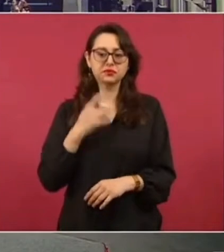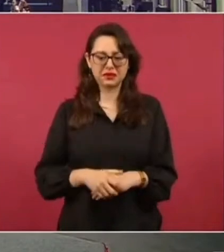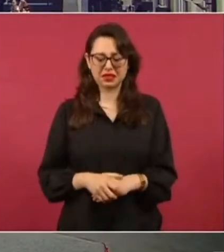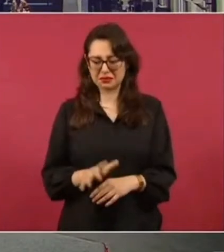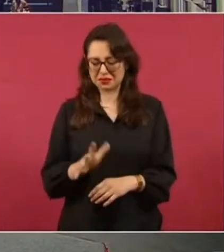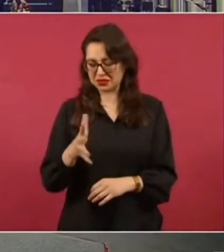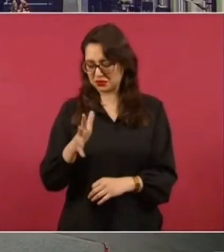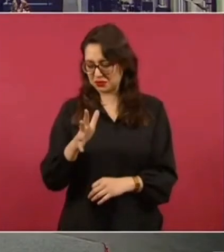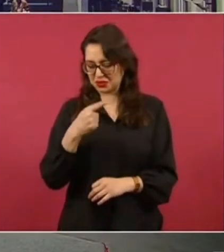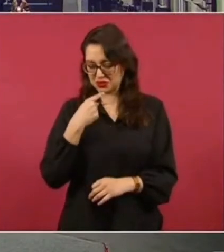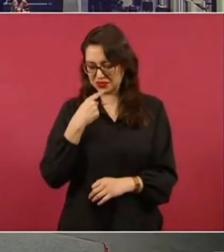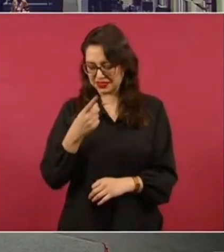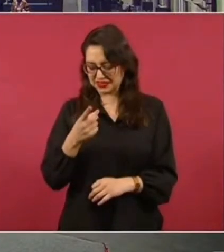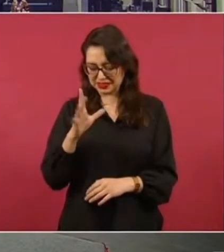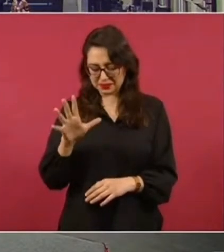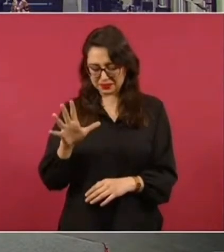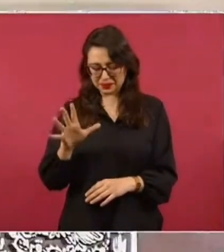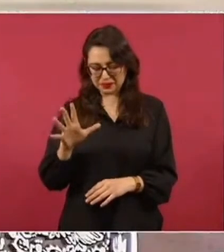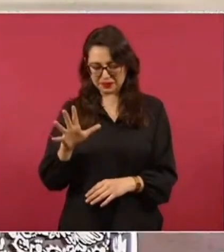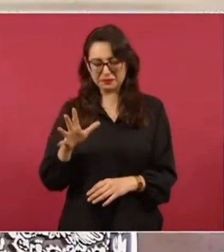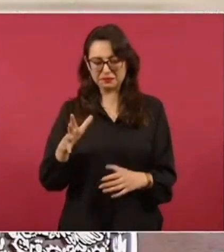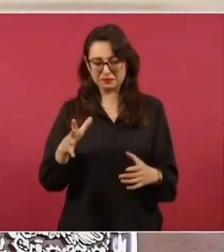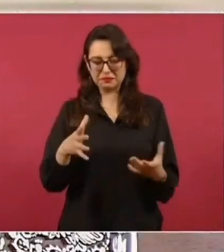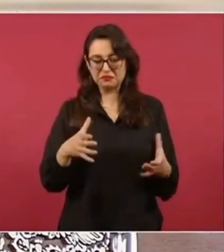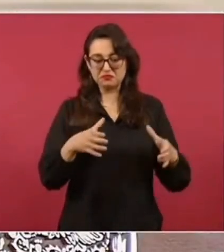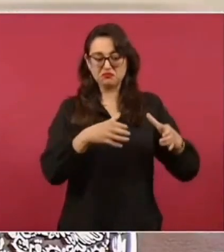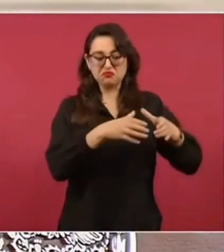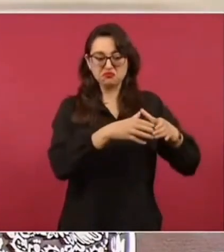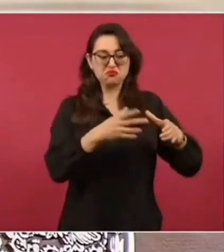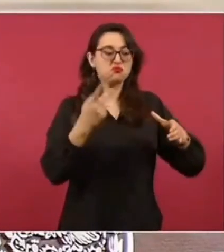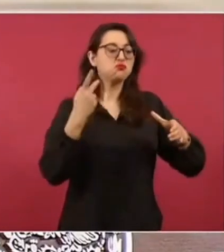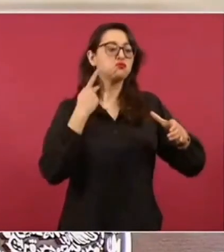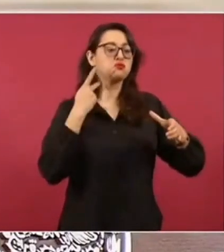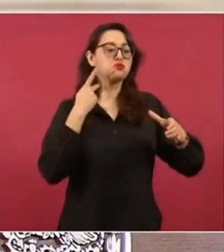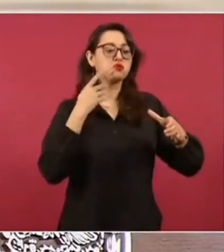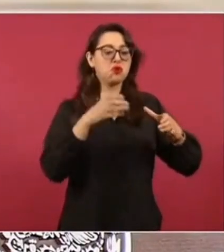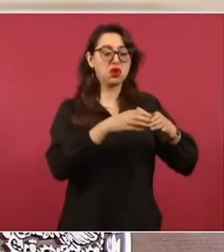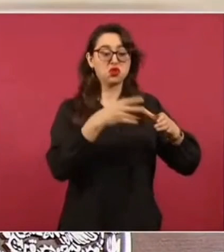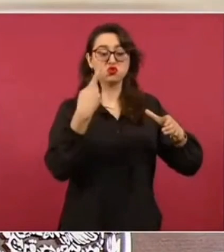dice que sostienen que el pueblo no existe.